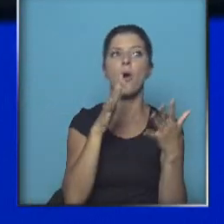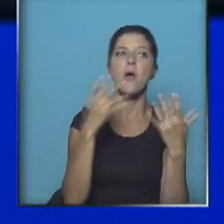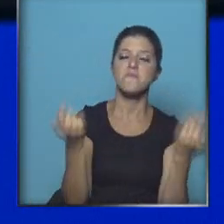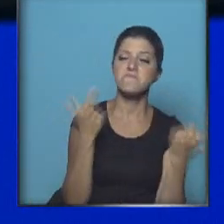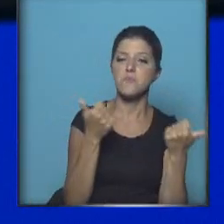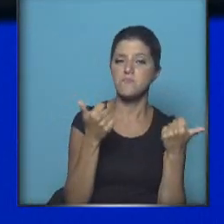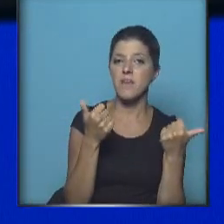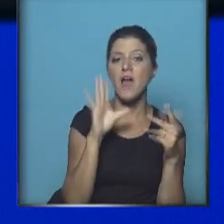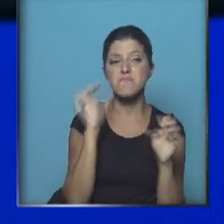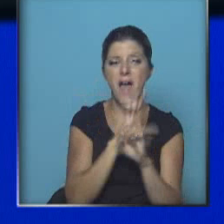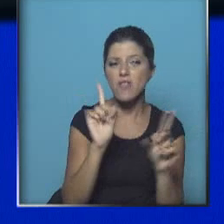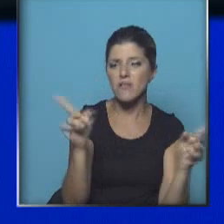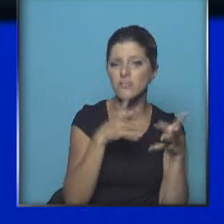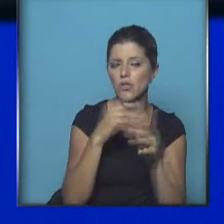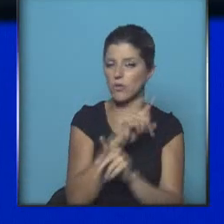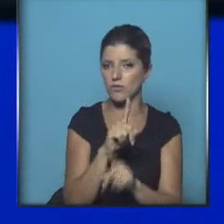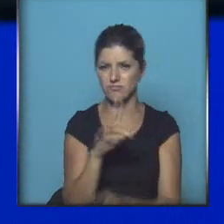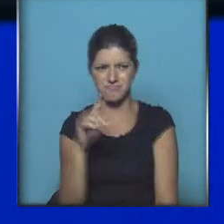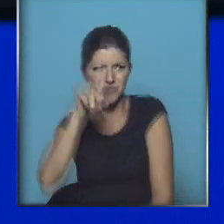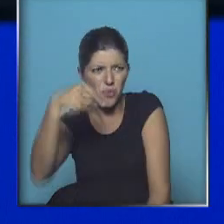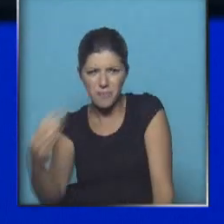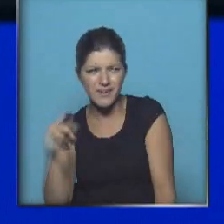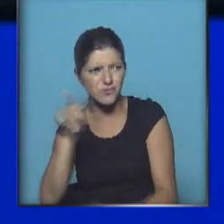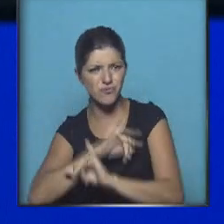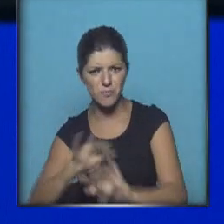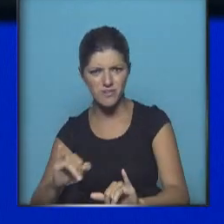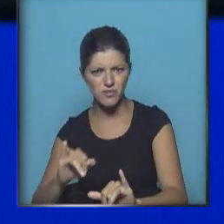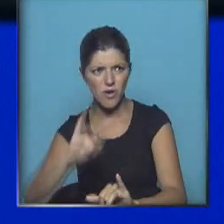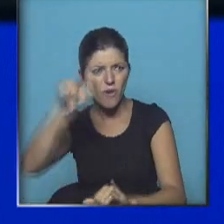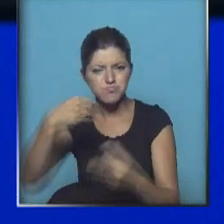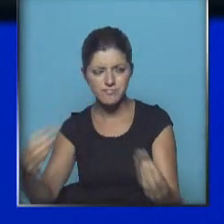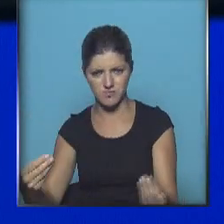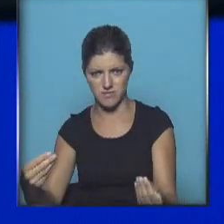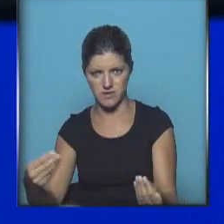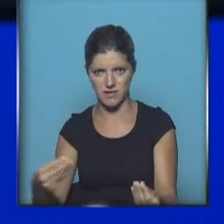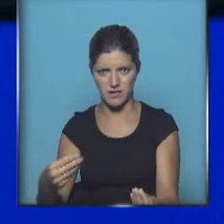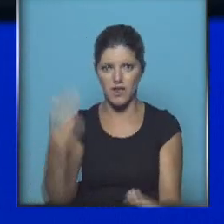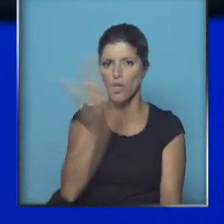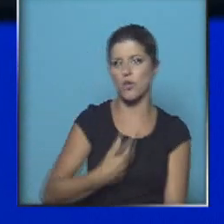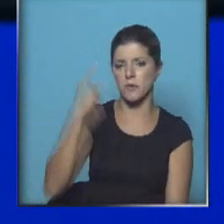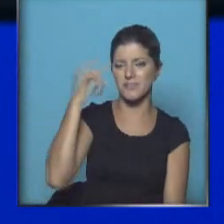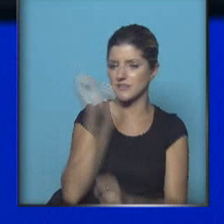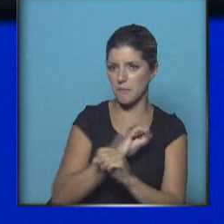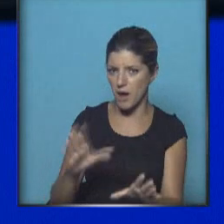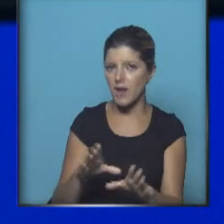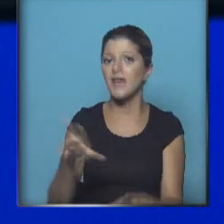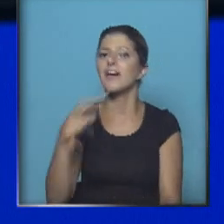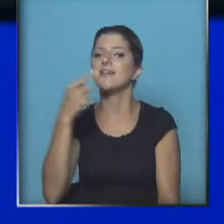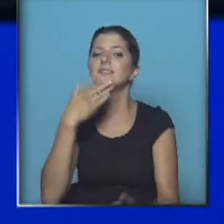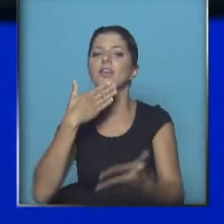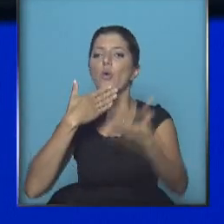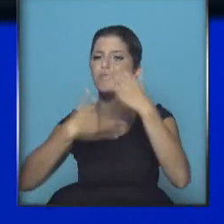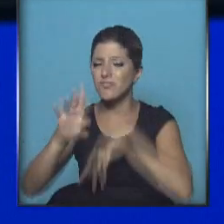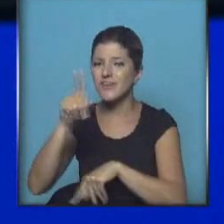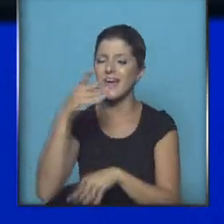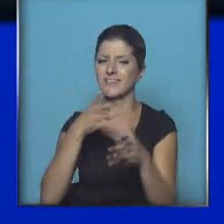atentado. ¿Por qué? ¿De dónde sale eso? ¿De dónde sale que al gobierno no le pareció mal el atentado? ¿De dónde sale que justifique el